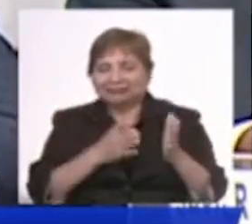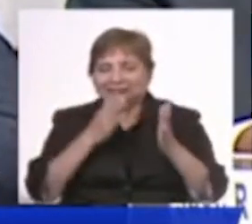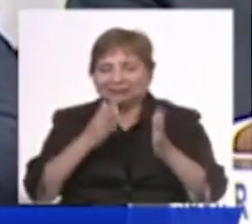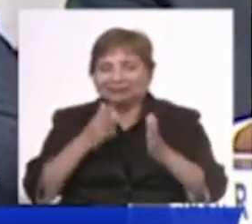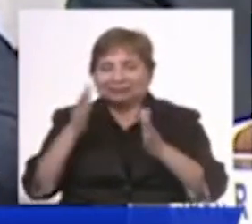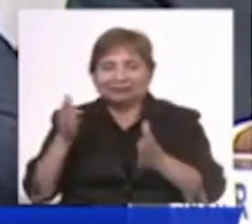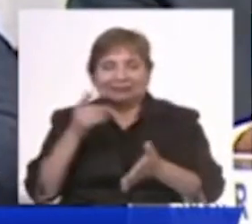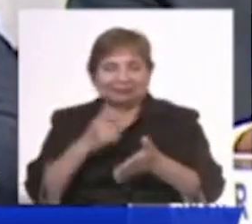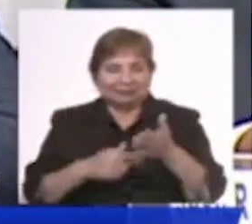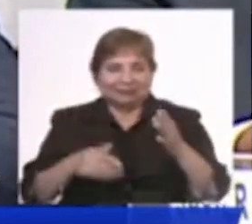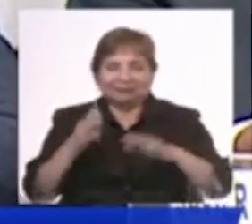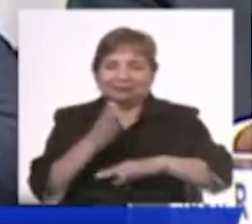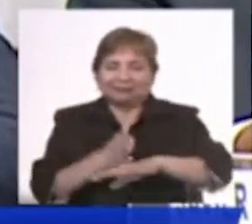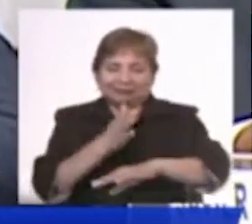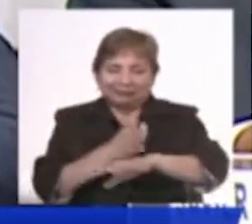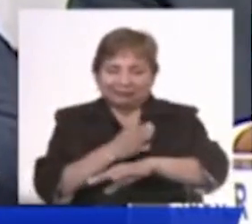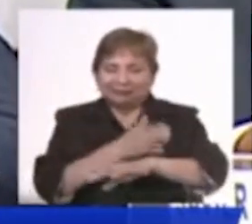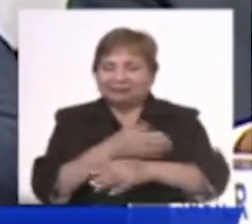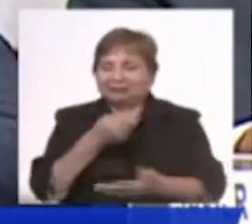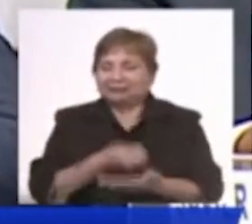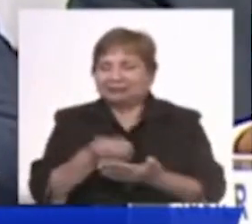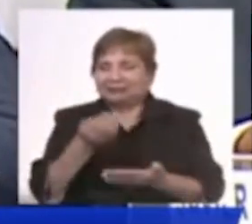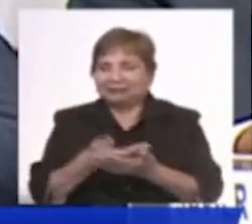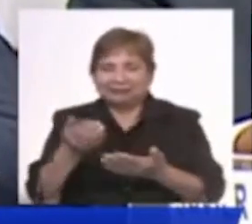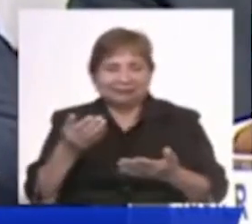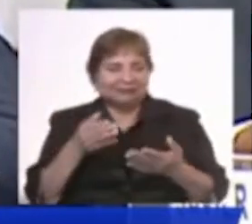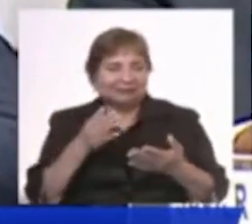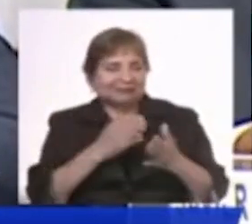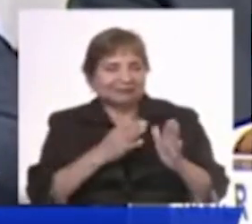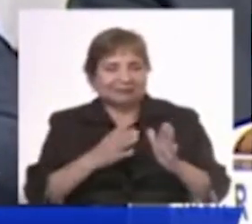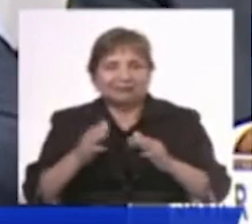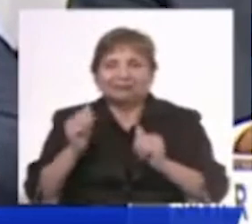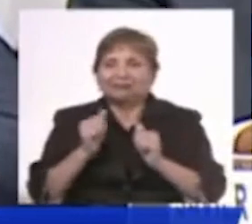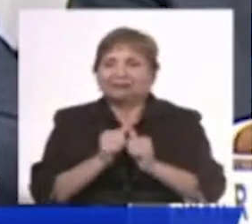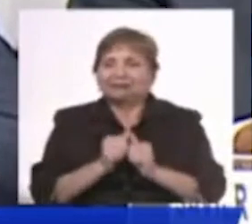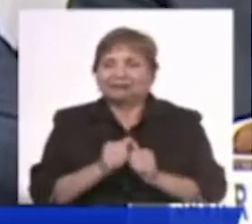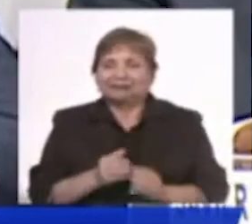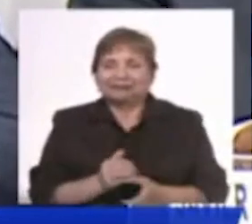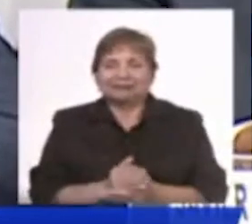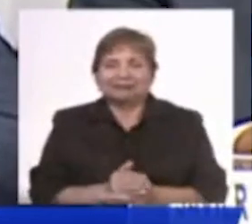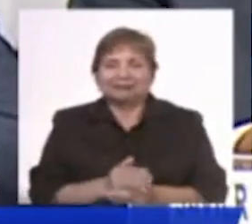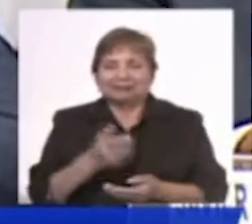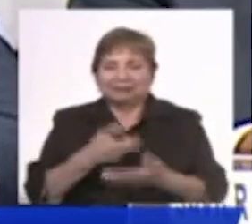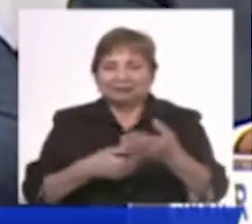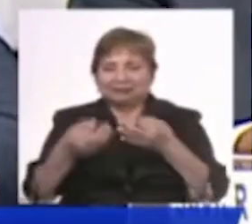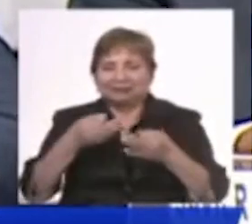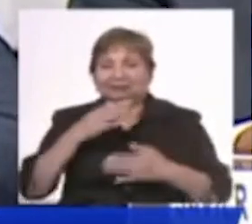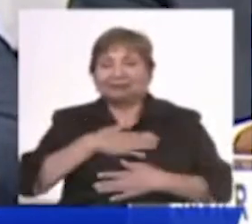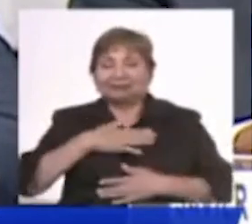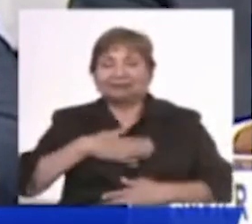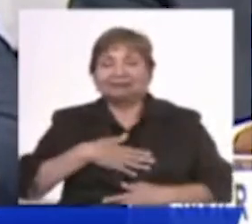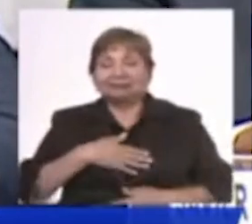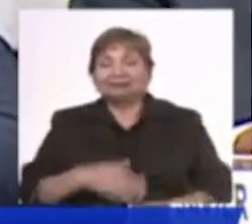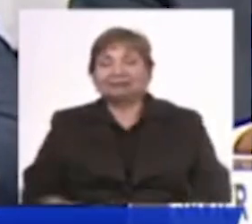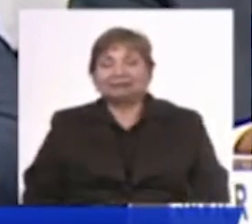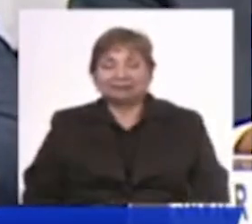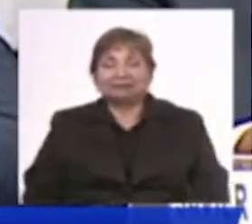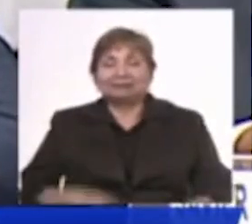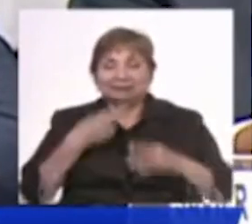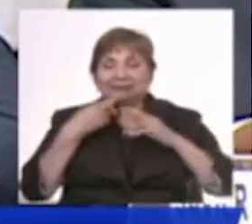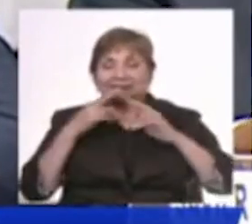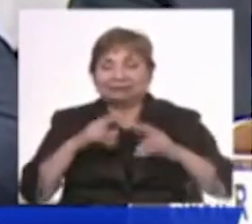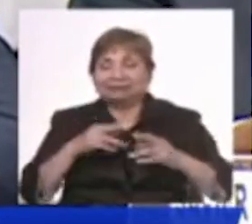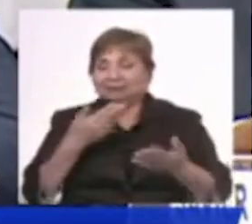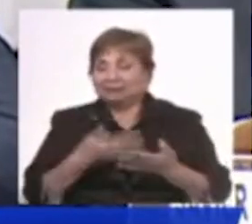procesos, mejorar la calidad del gasto, mejorar la calidad también del recurso humano. Esa es la respuesta